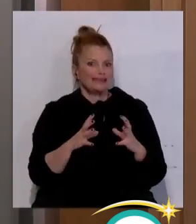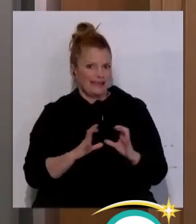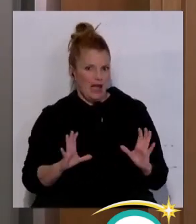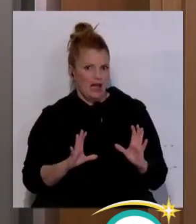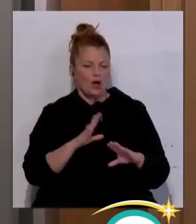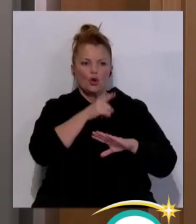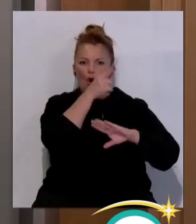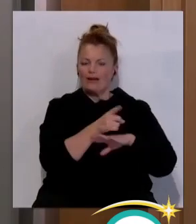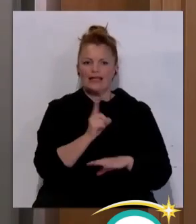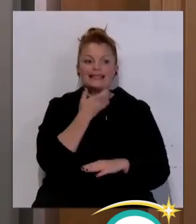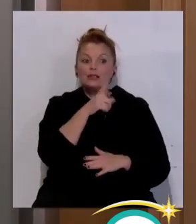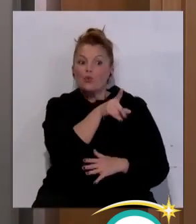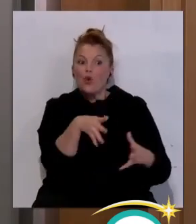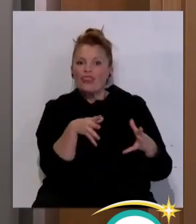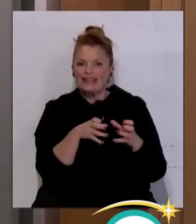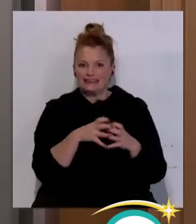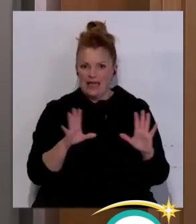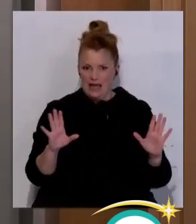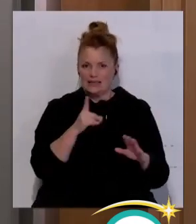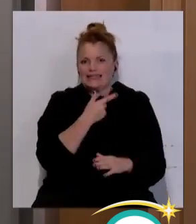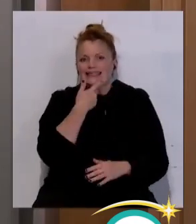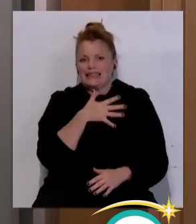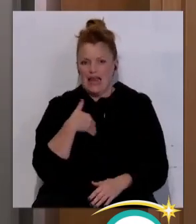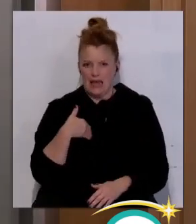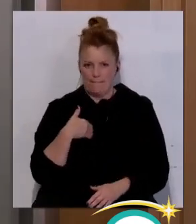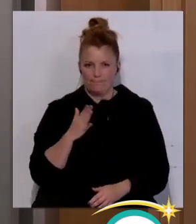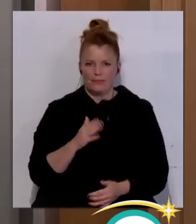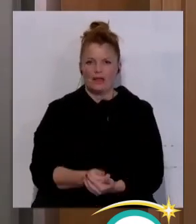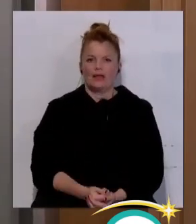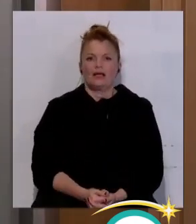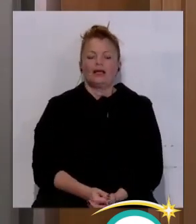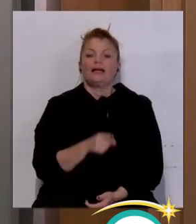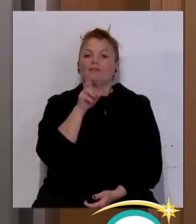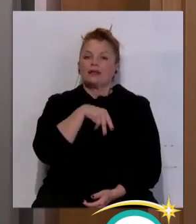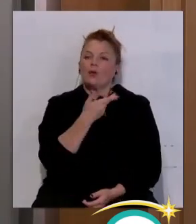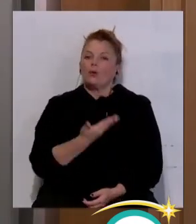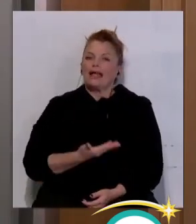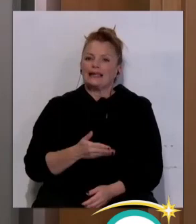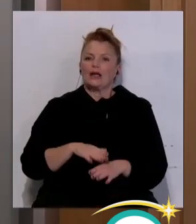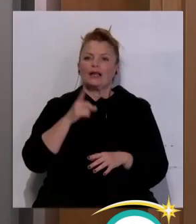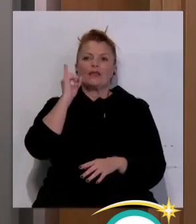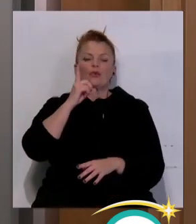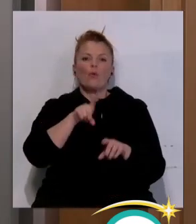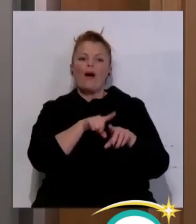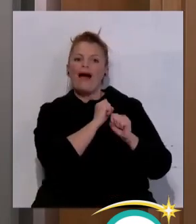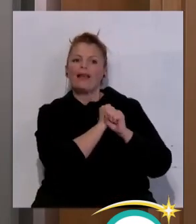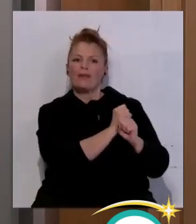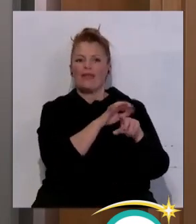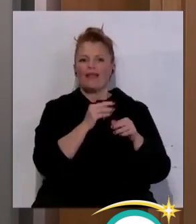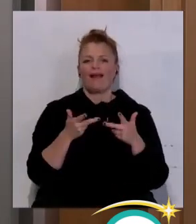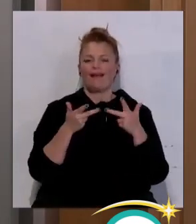no es obligatorio, es una cosa que tú haces si quieres, ¿no? Entonces, pues sería importante que no solamente dependa de la